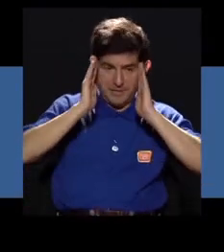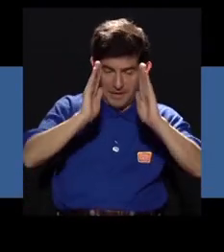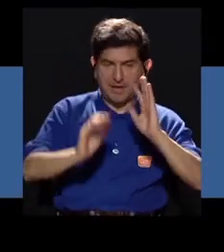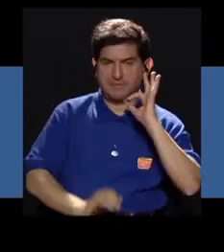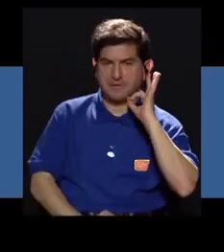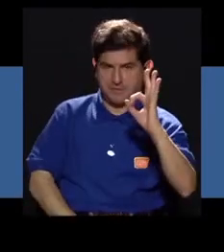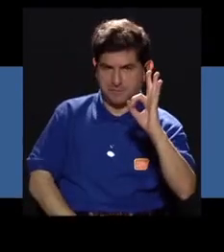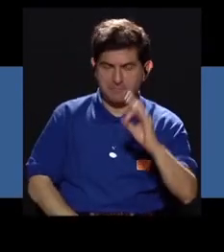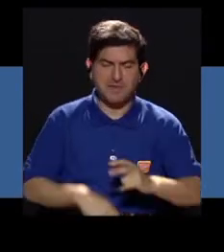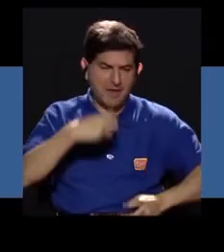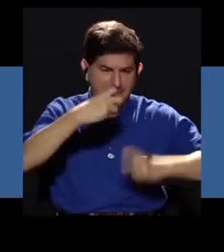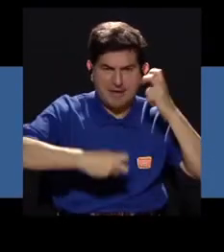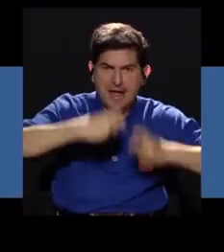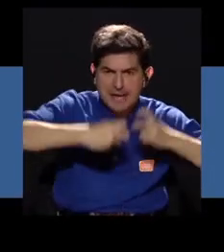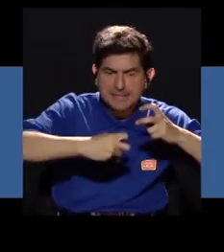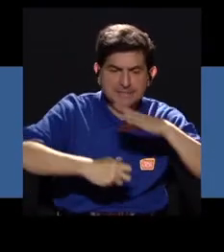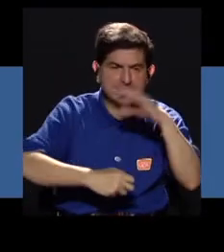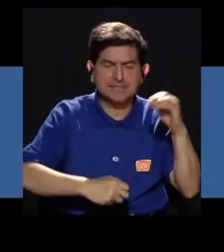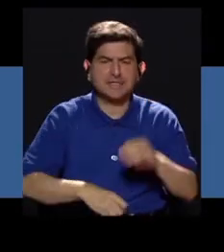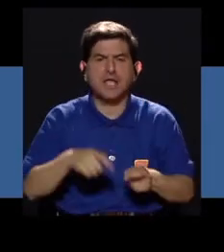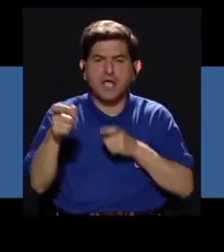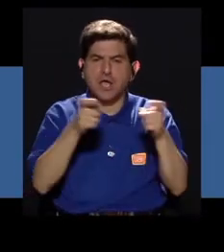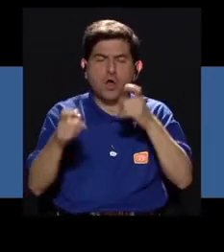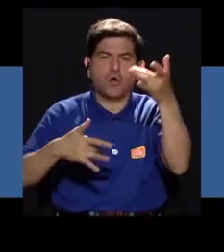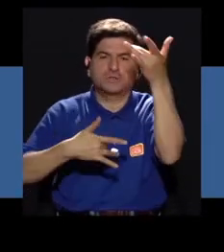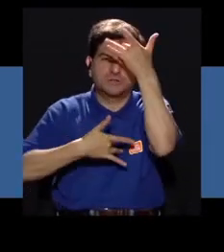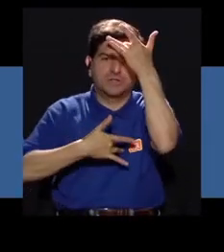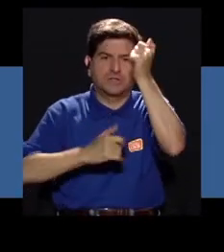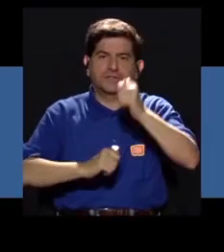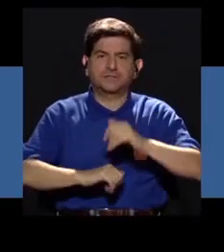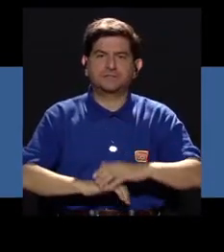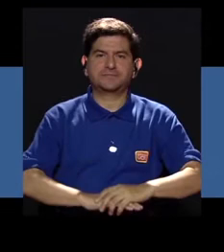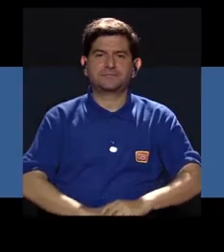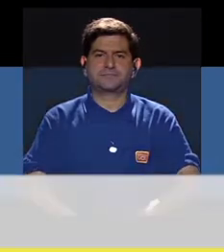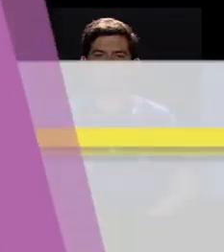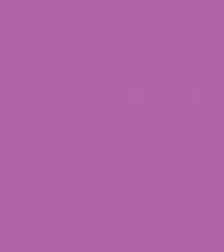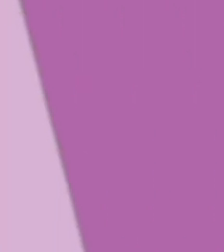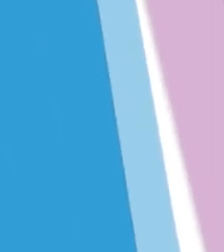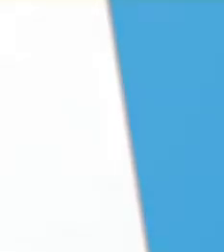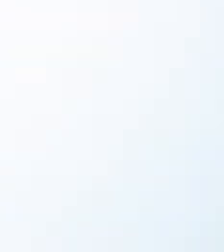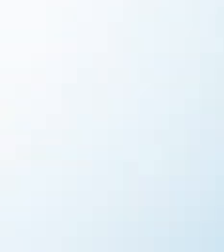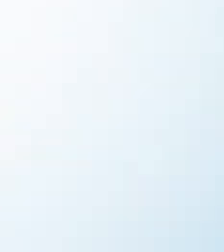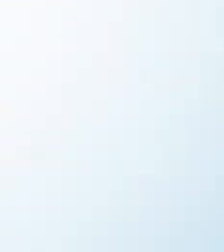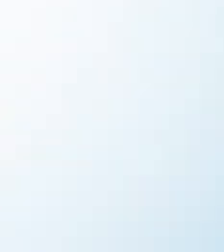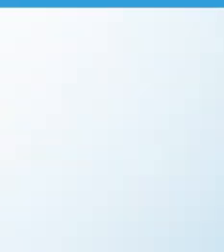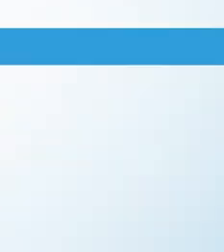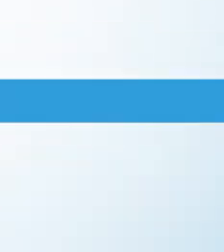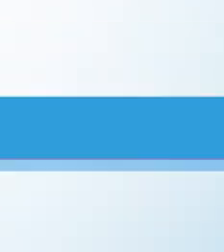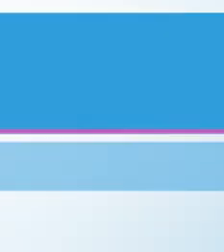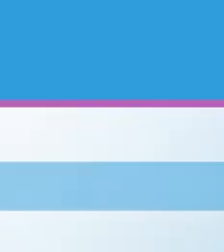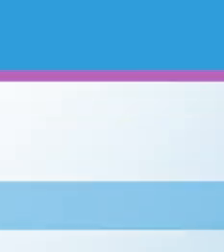atender bien las crisis y lograr el control de la enfermedad.